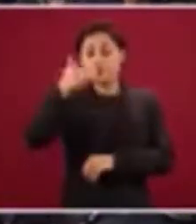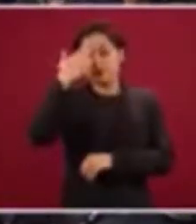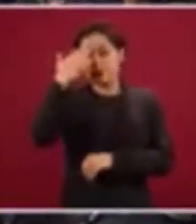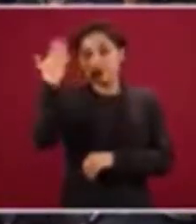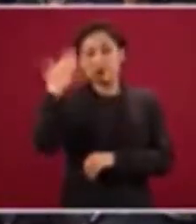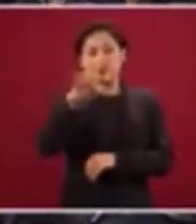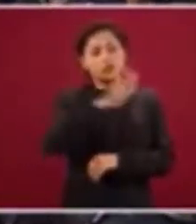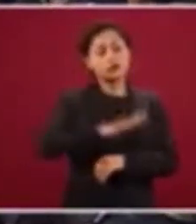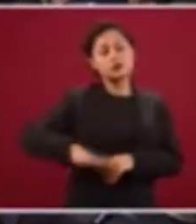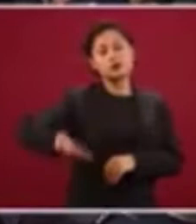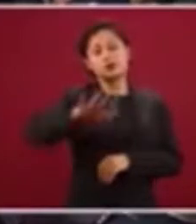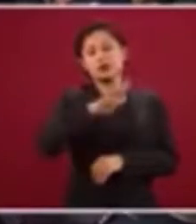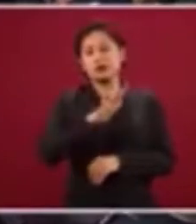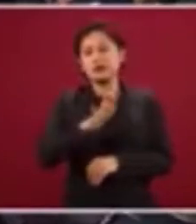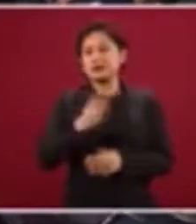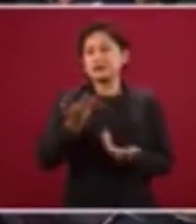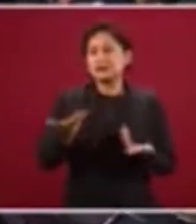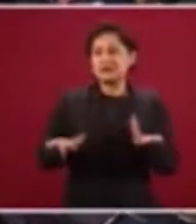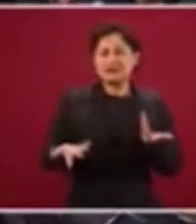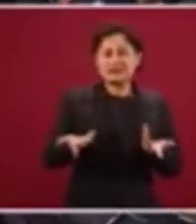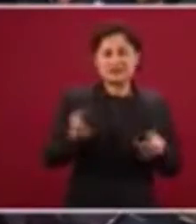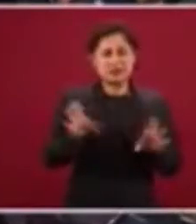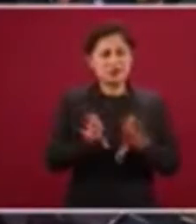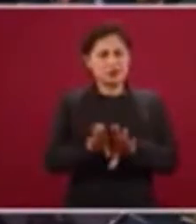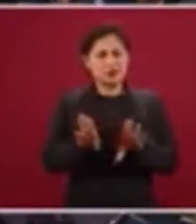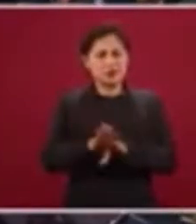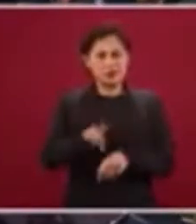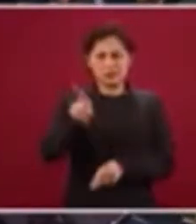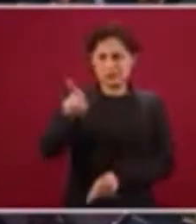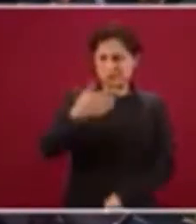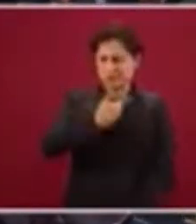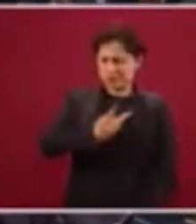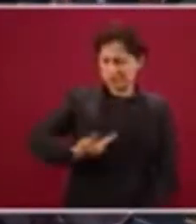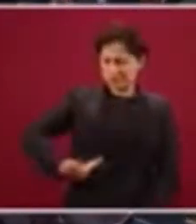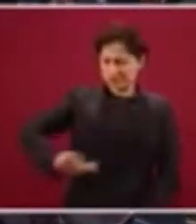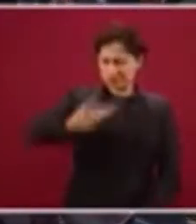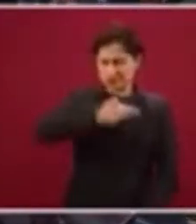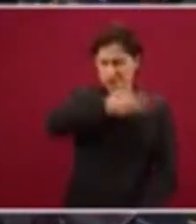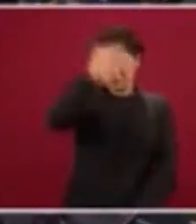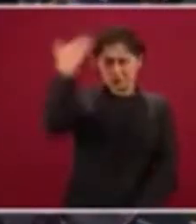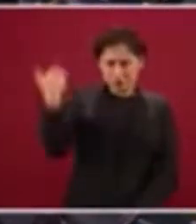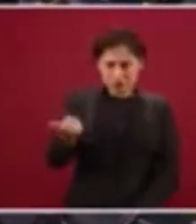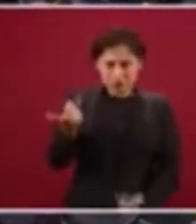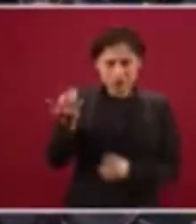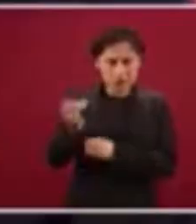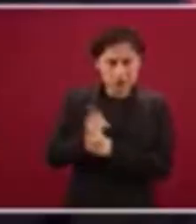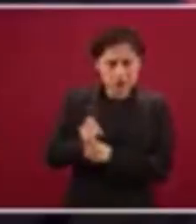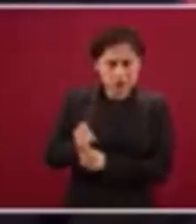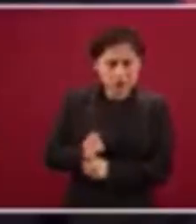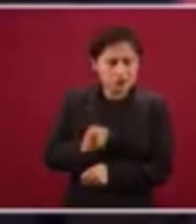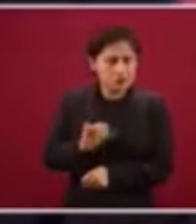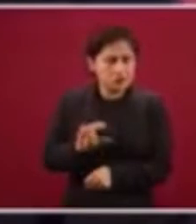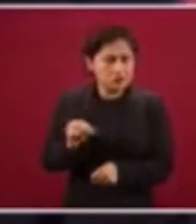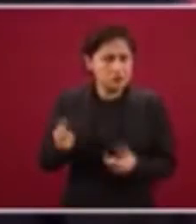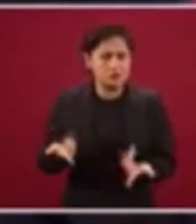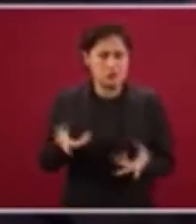¿cómo que el presidente no sabe si hay una investigación en